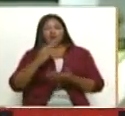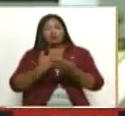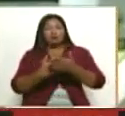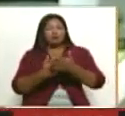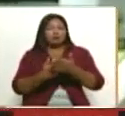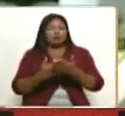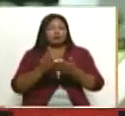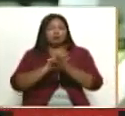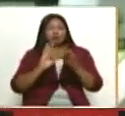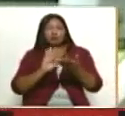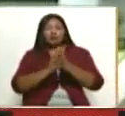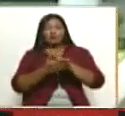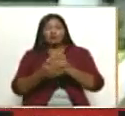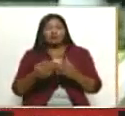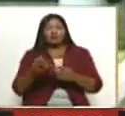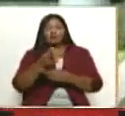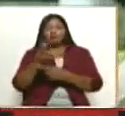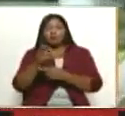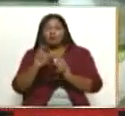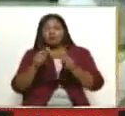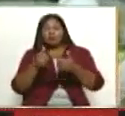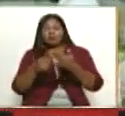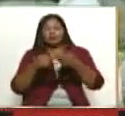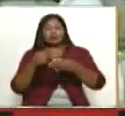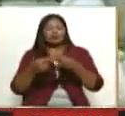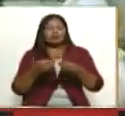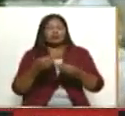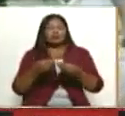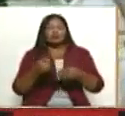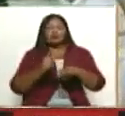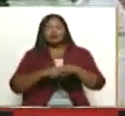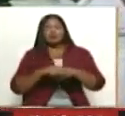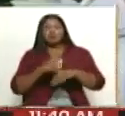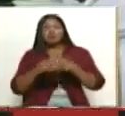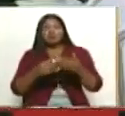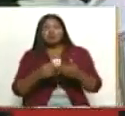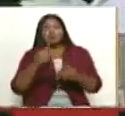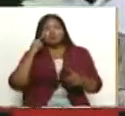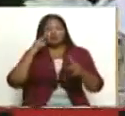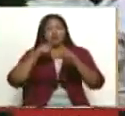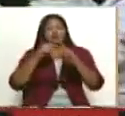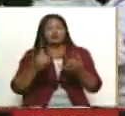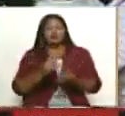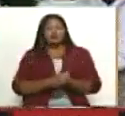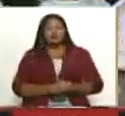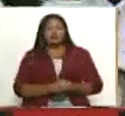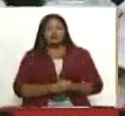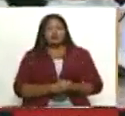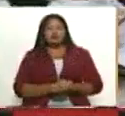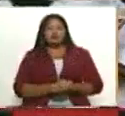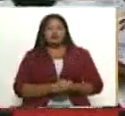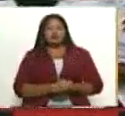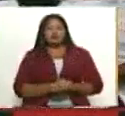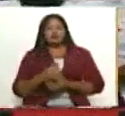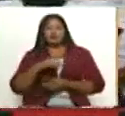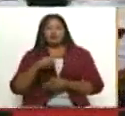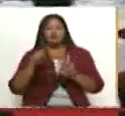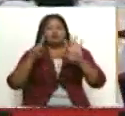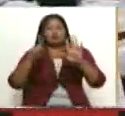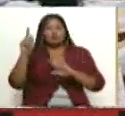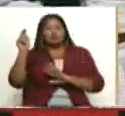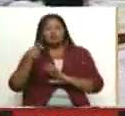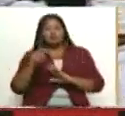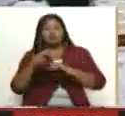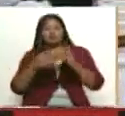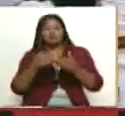el cese al fuego logre trascender los tiempos y los alcances explícitos ya pactados, los 6 meses, y que se extienda